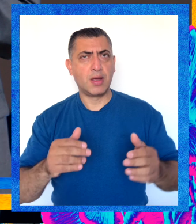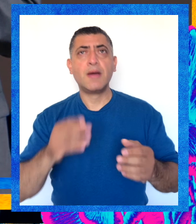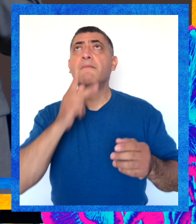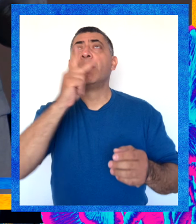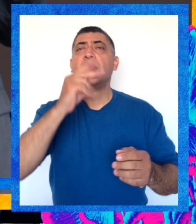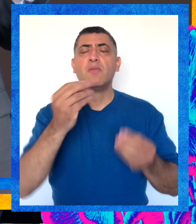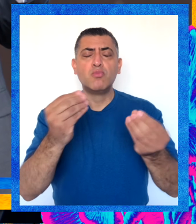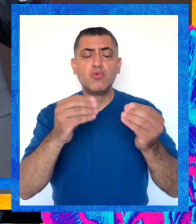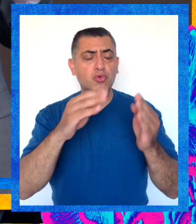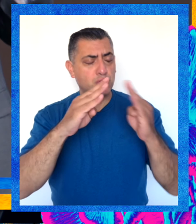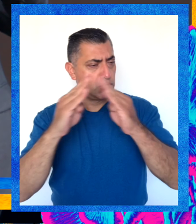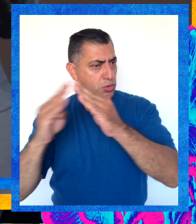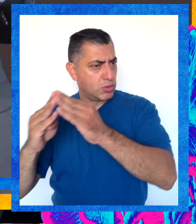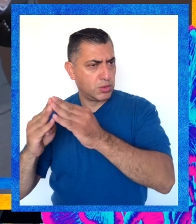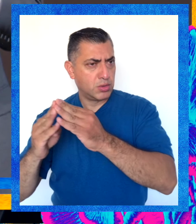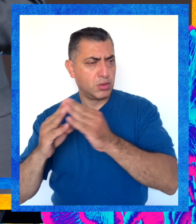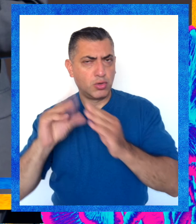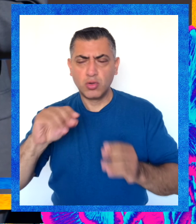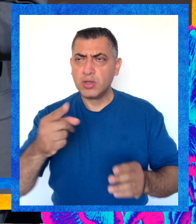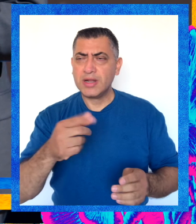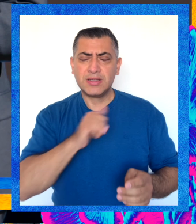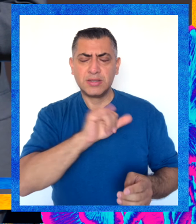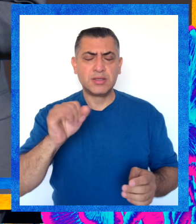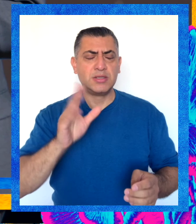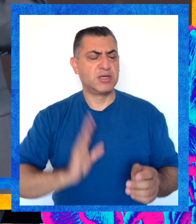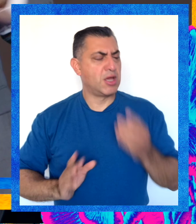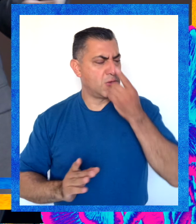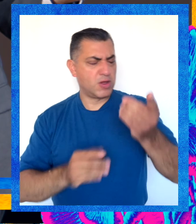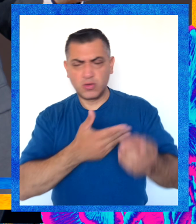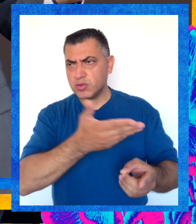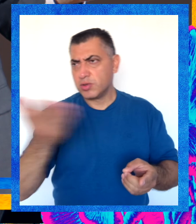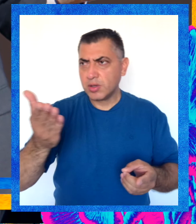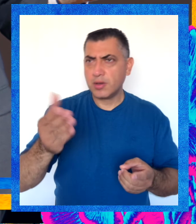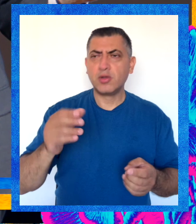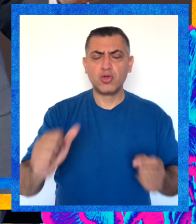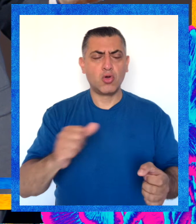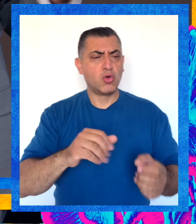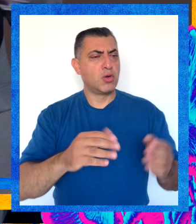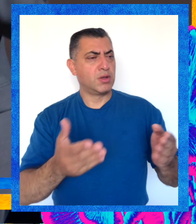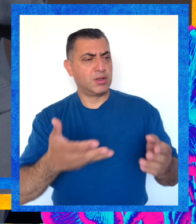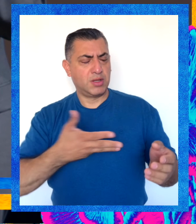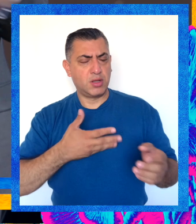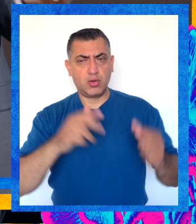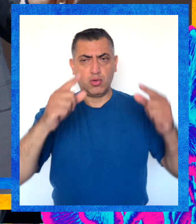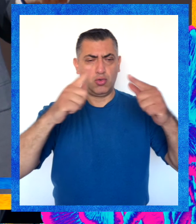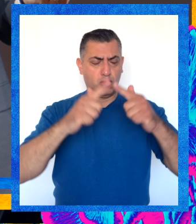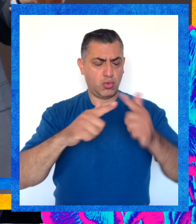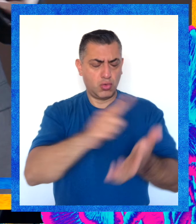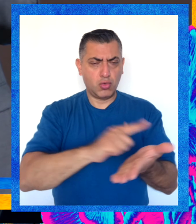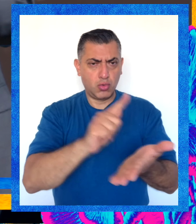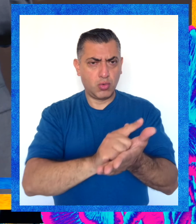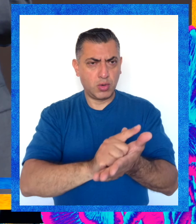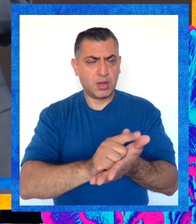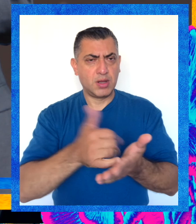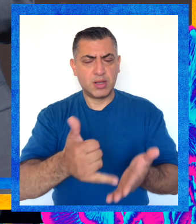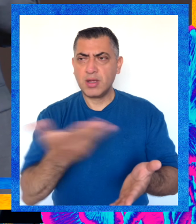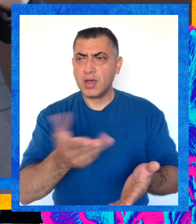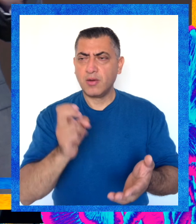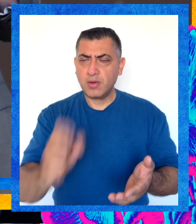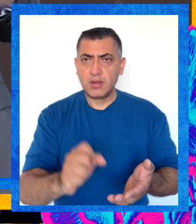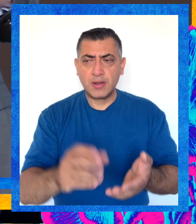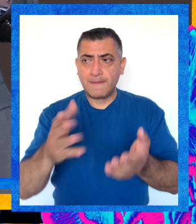si no fuera así ya se lo habría dicho a ustedes voy a prepararles un lugar y si me voy se lo preparo